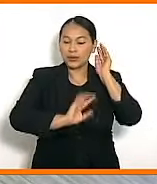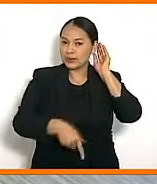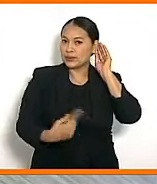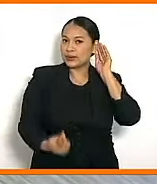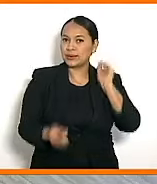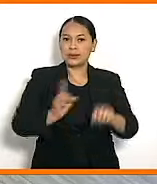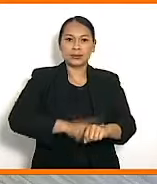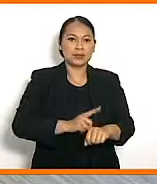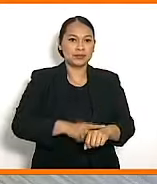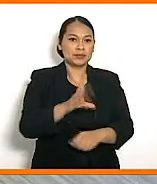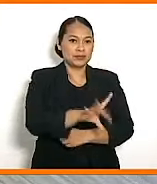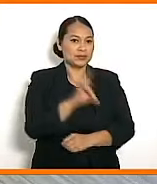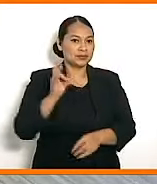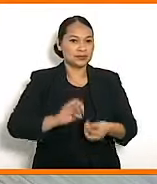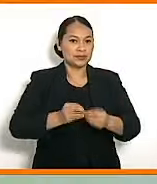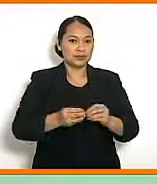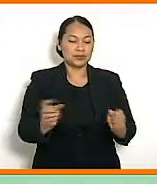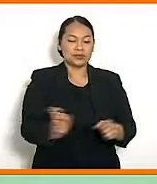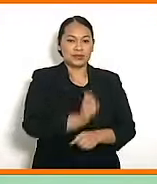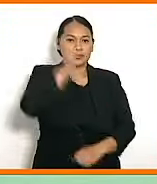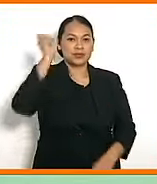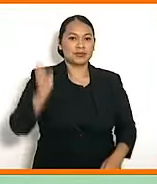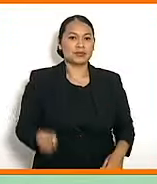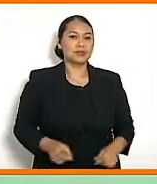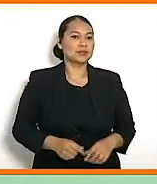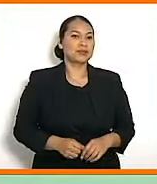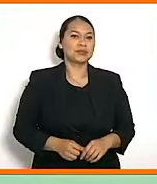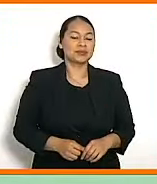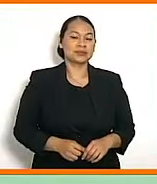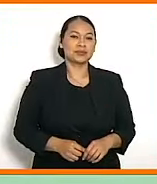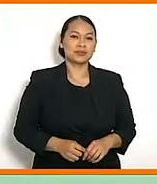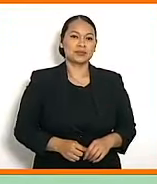ese número esperado. Suerte.